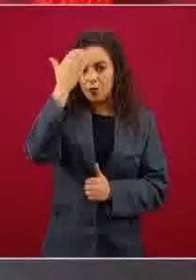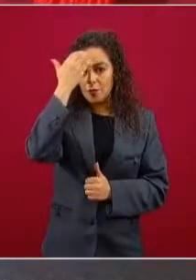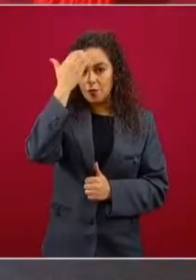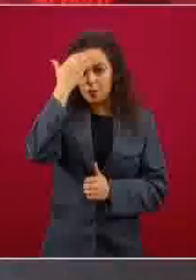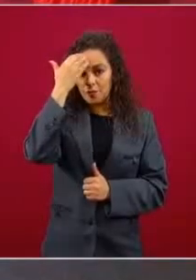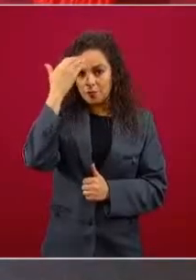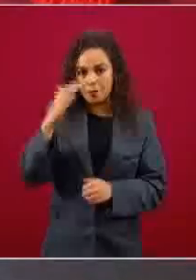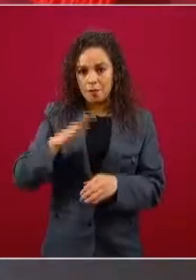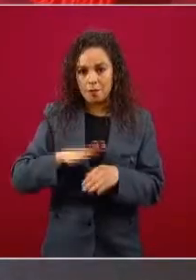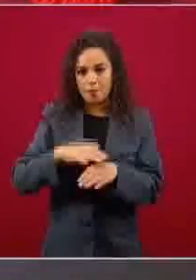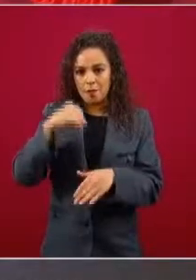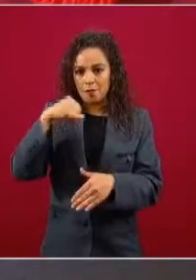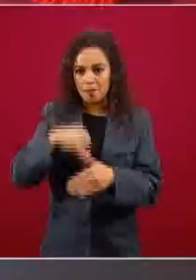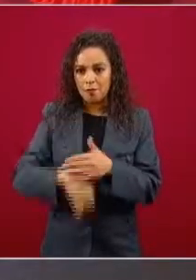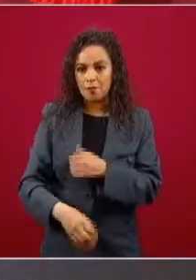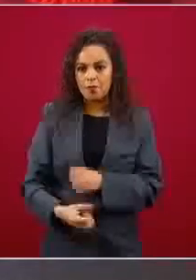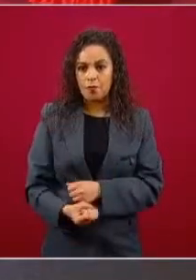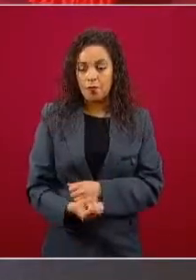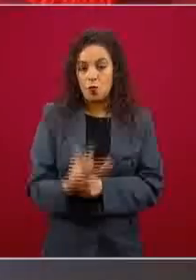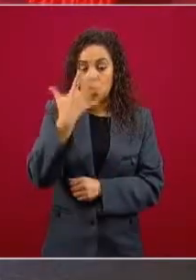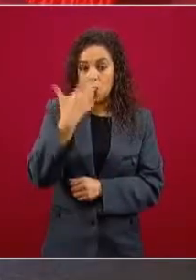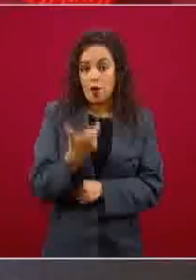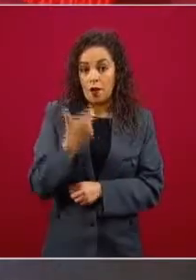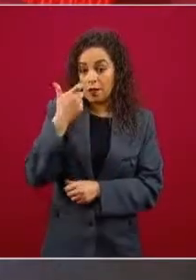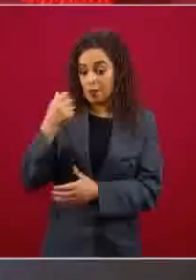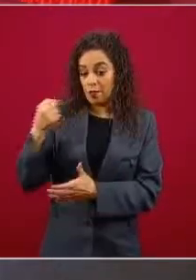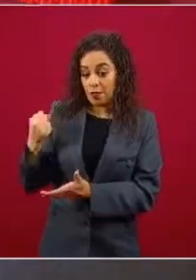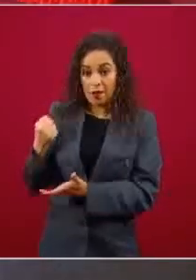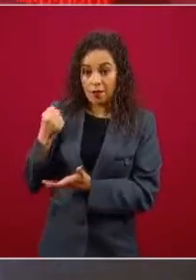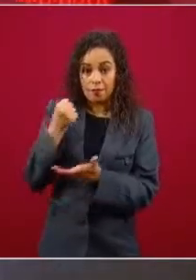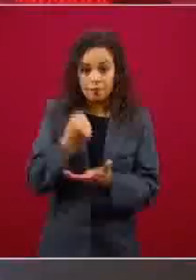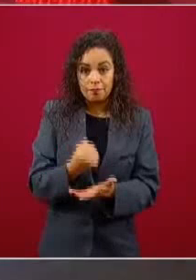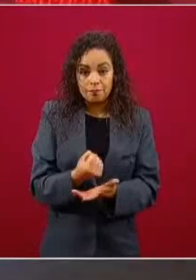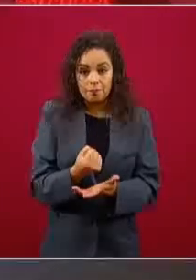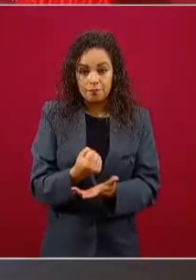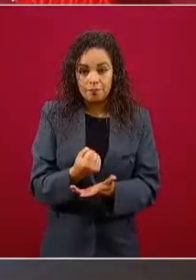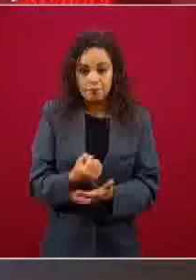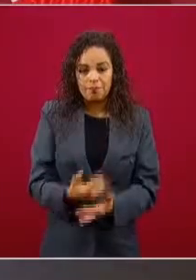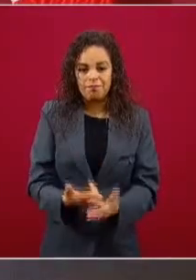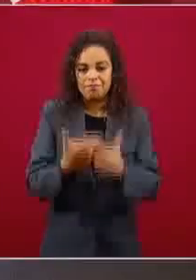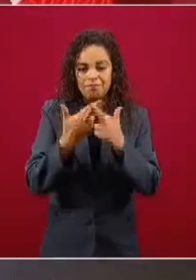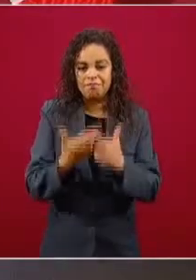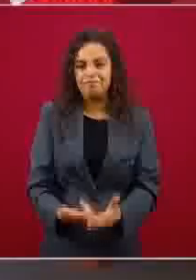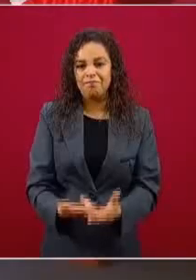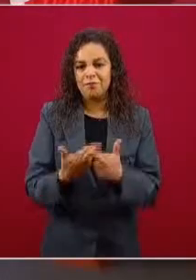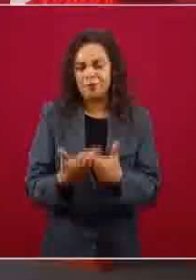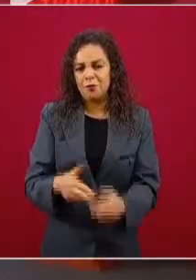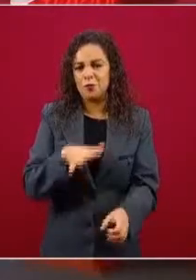cuánto rinde el presupuesto cuando no hay corrupción,